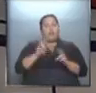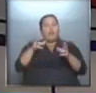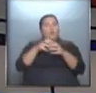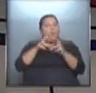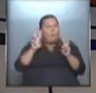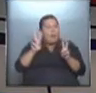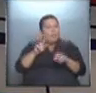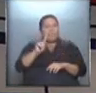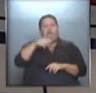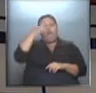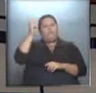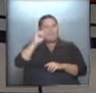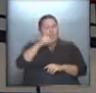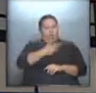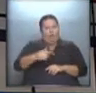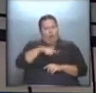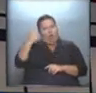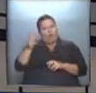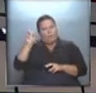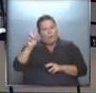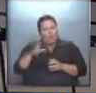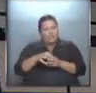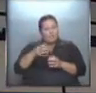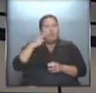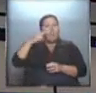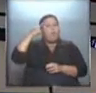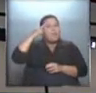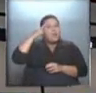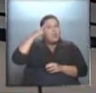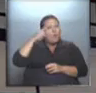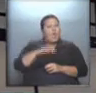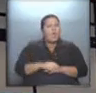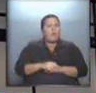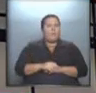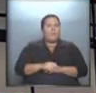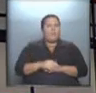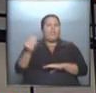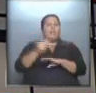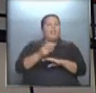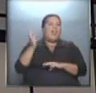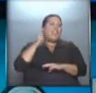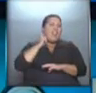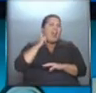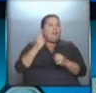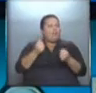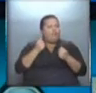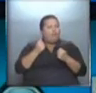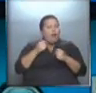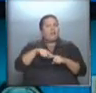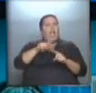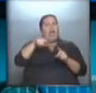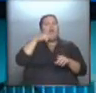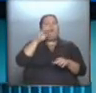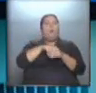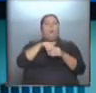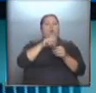peronismo no oficialista, en el 2009 la figura de Narváez tuvo mucho peso y ese voto parece